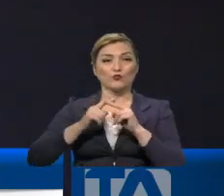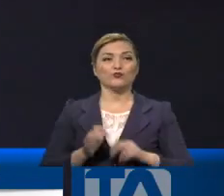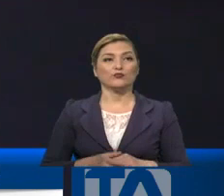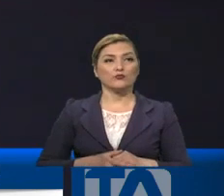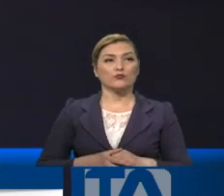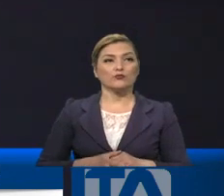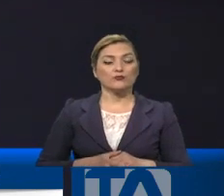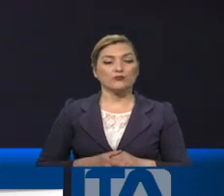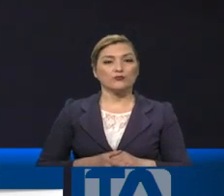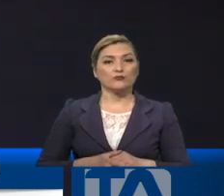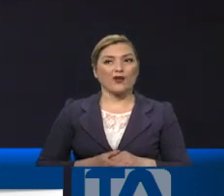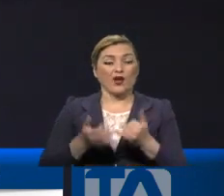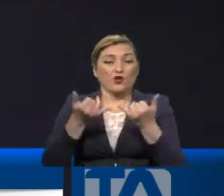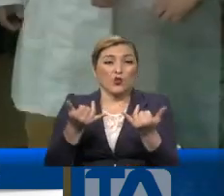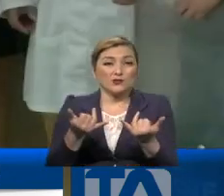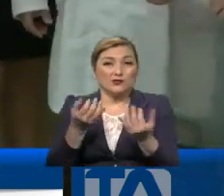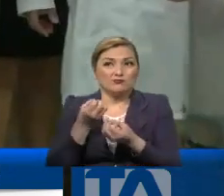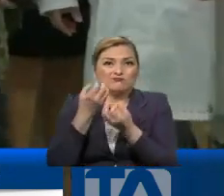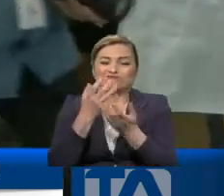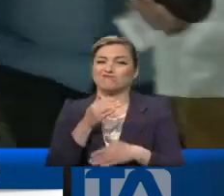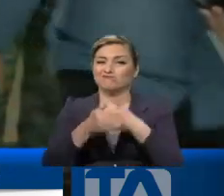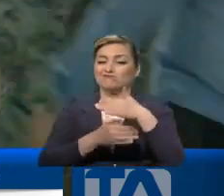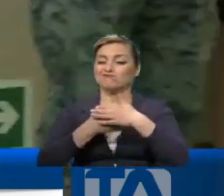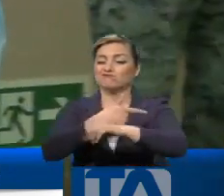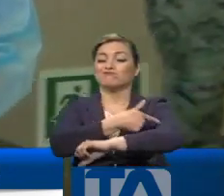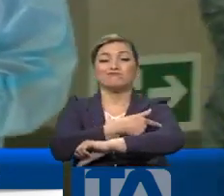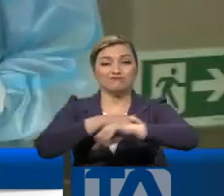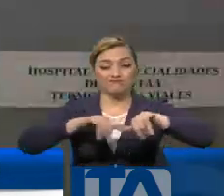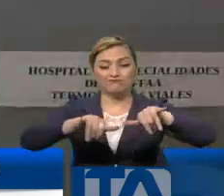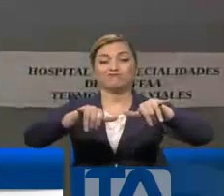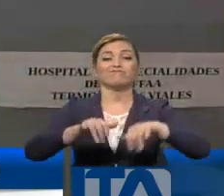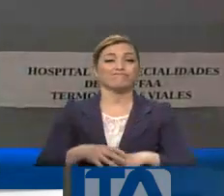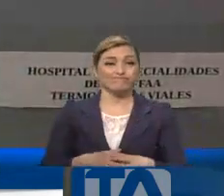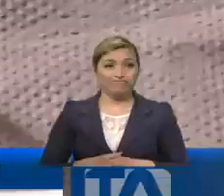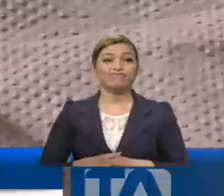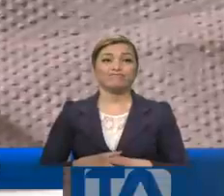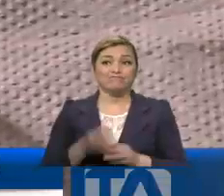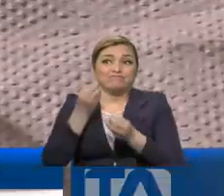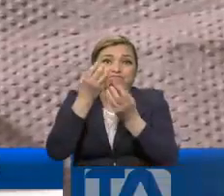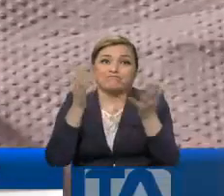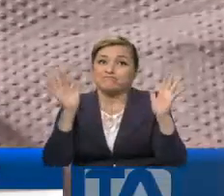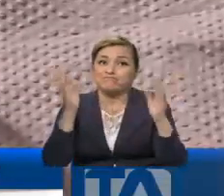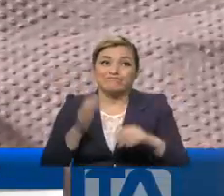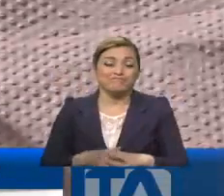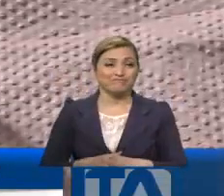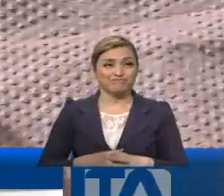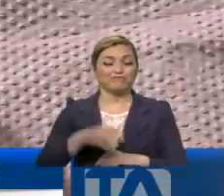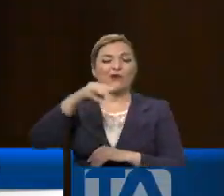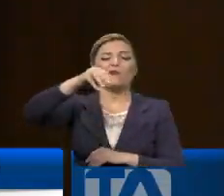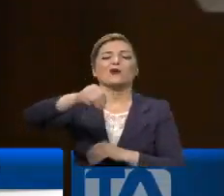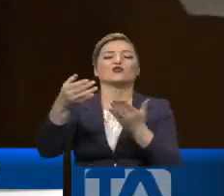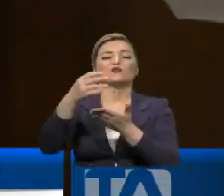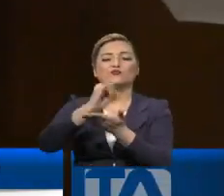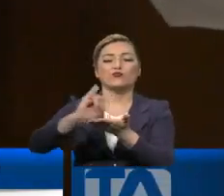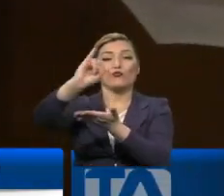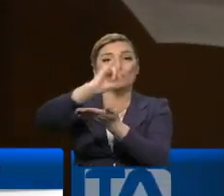entidad no ha actualizado la cifra pese a que el proceso de vacunación continúa. Este martes la aplicación de la dosis se dio en Imbabura y